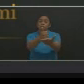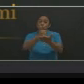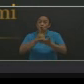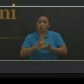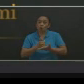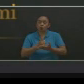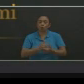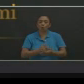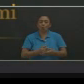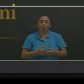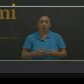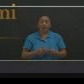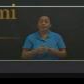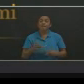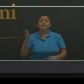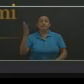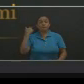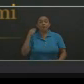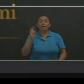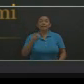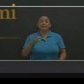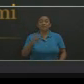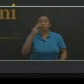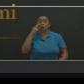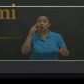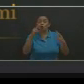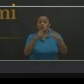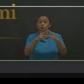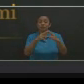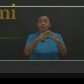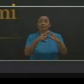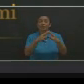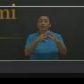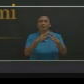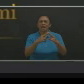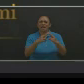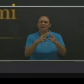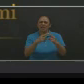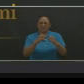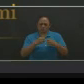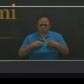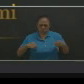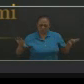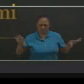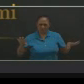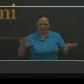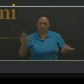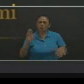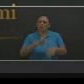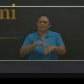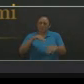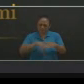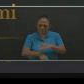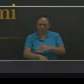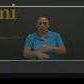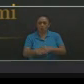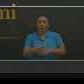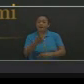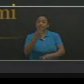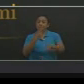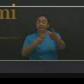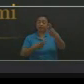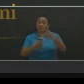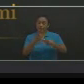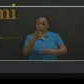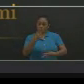Pero fue necesario que conociera el hijo pródigo la posilga para que un día volviera en sí y